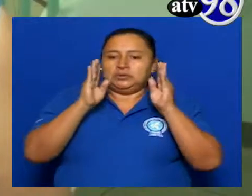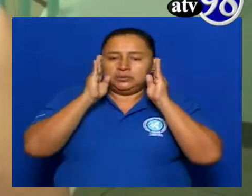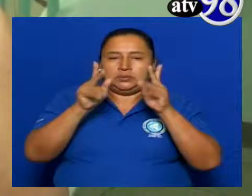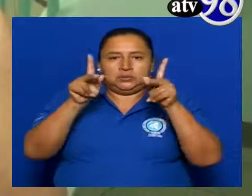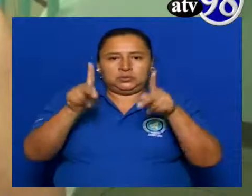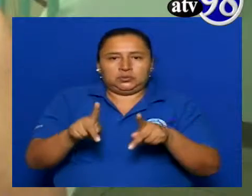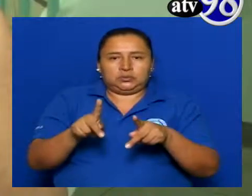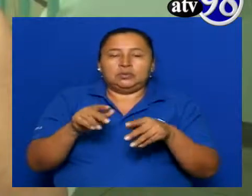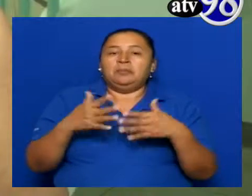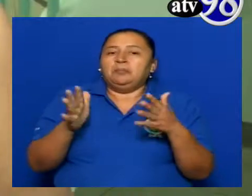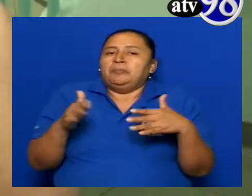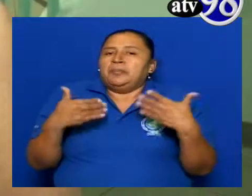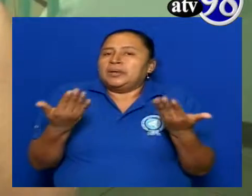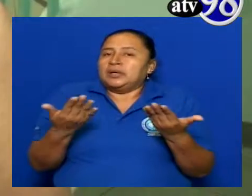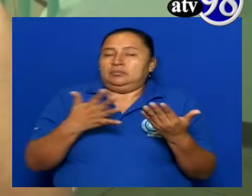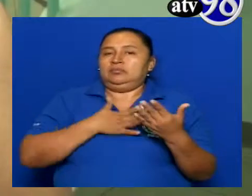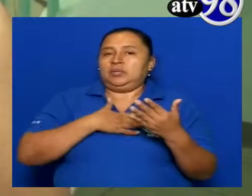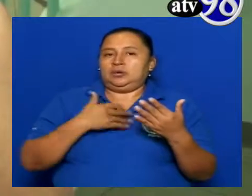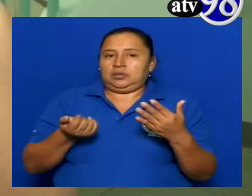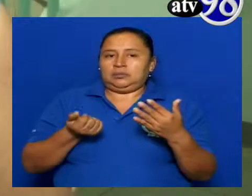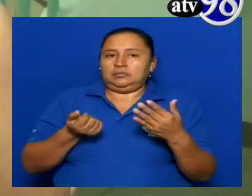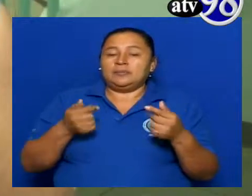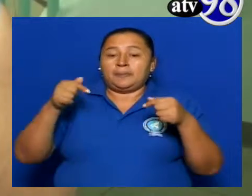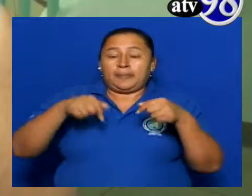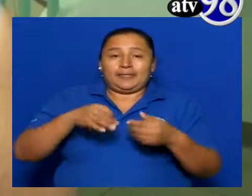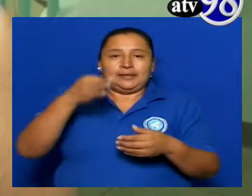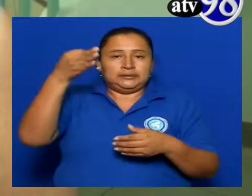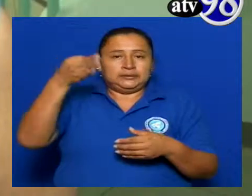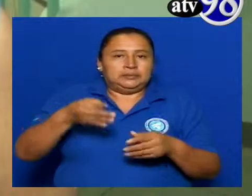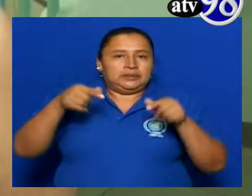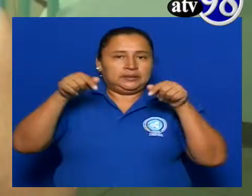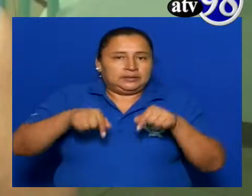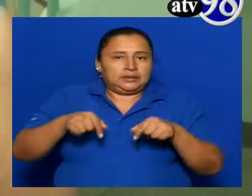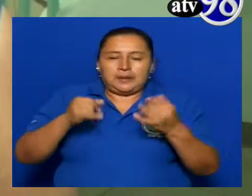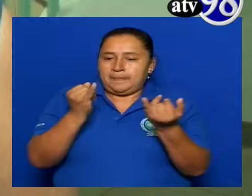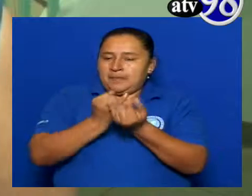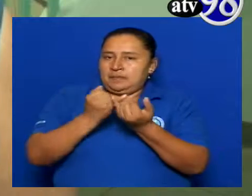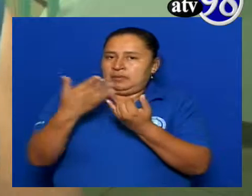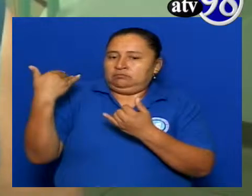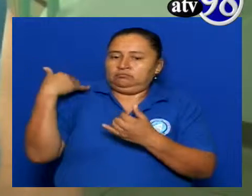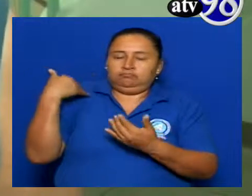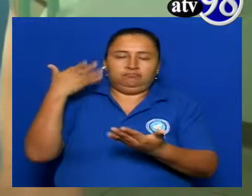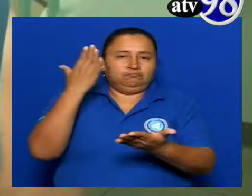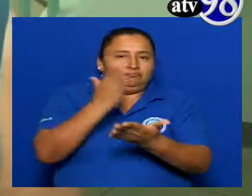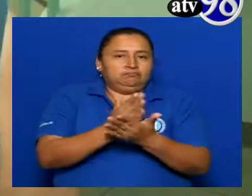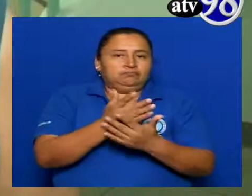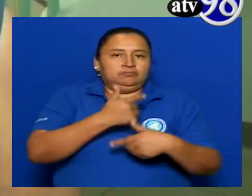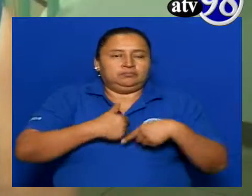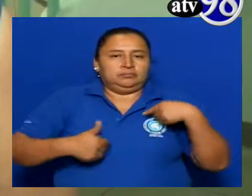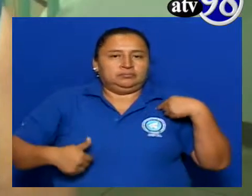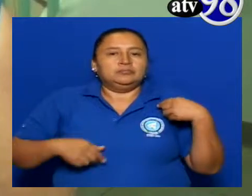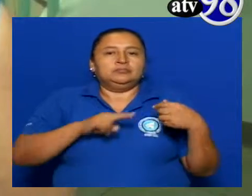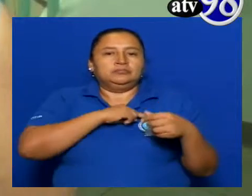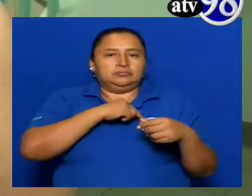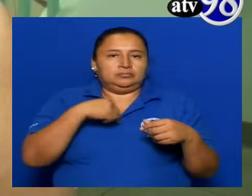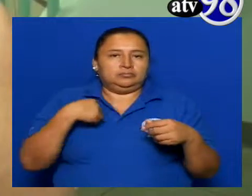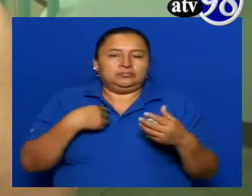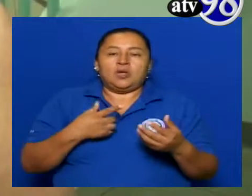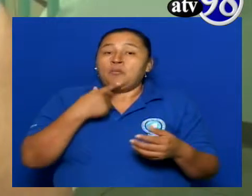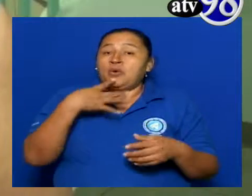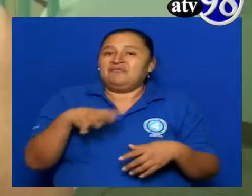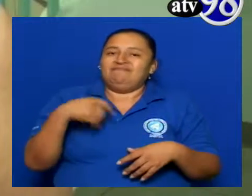mejorando. Ahora, la disciplina aquí, este es un mandato que el mismo presidente ha hecho. ¿Por qué? Porque hay demasiado